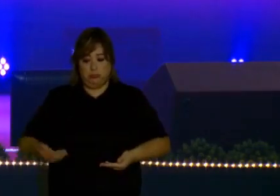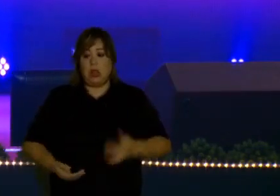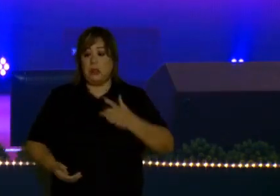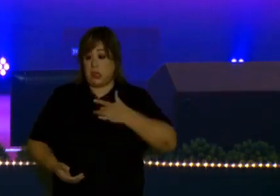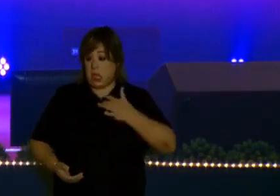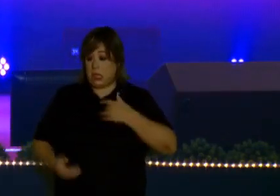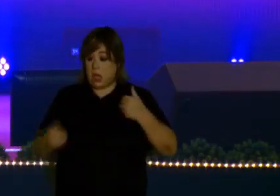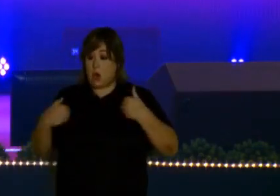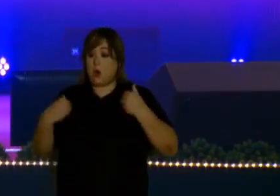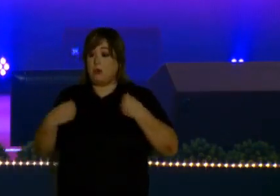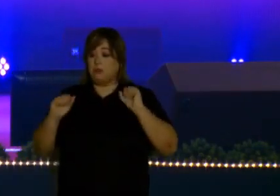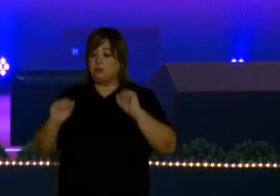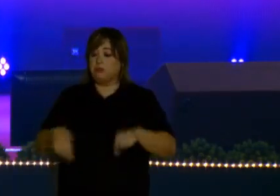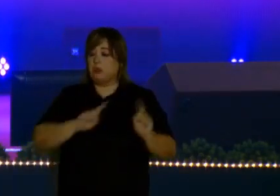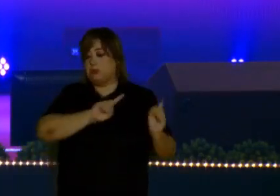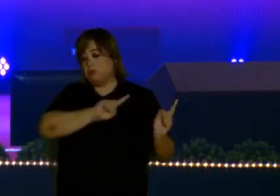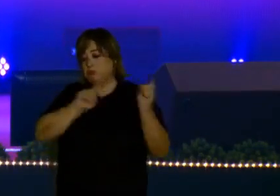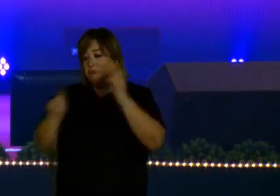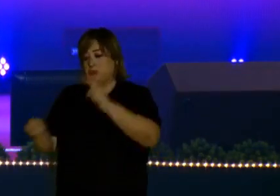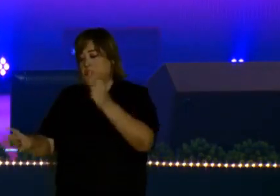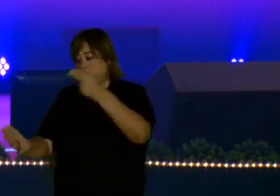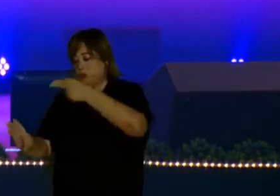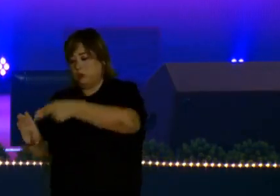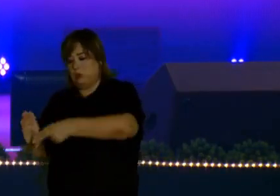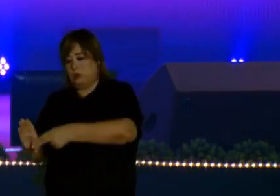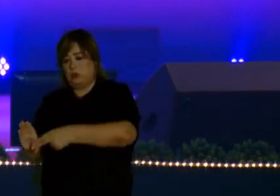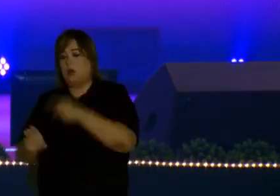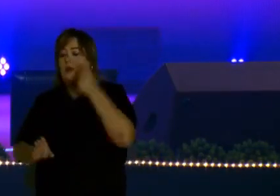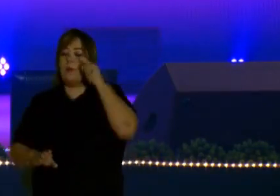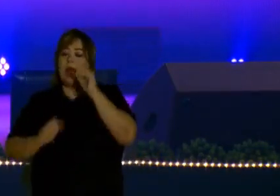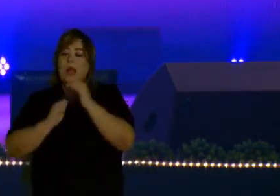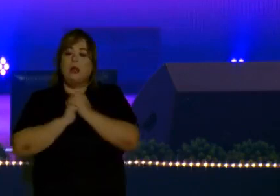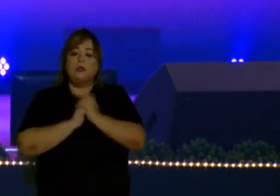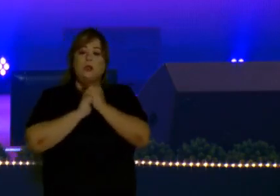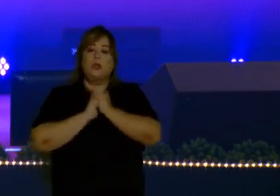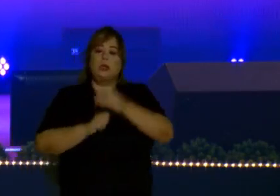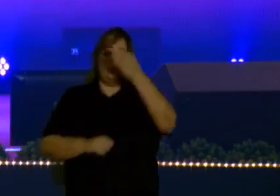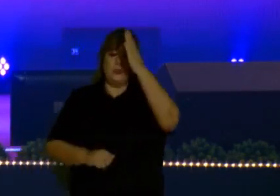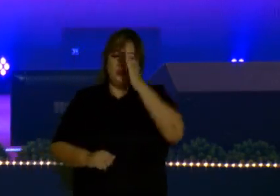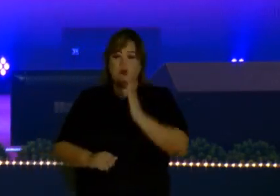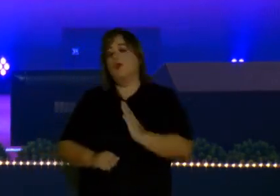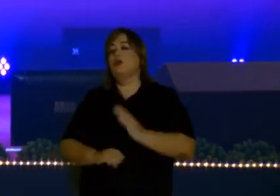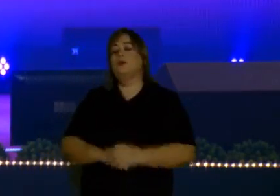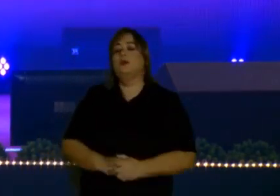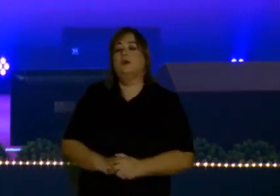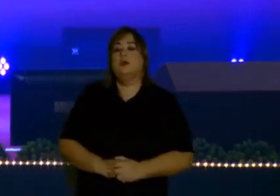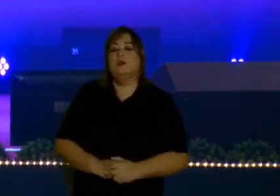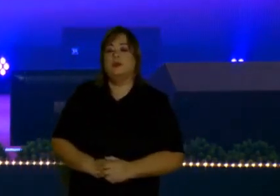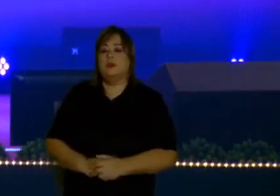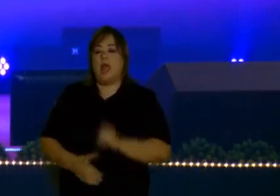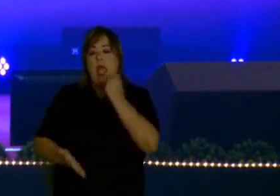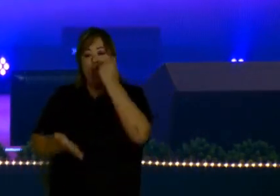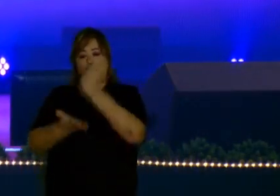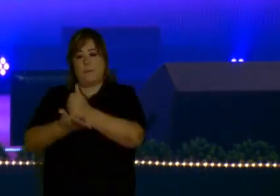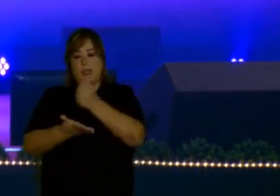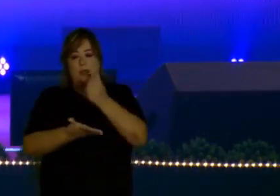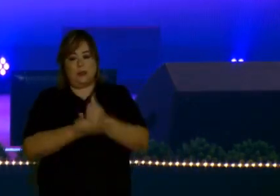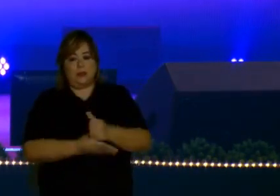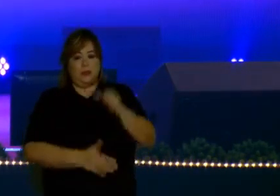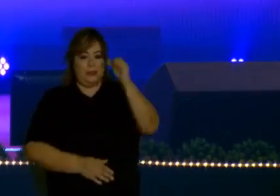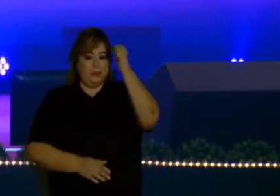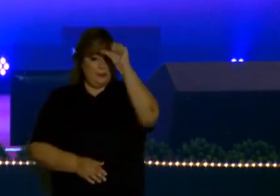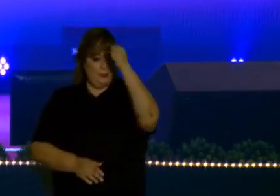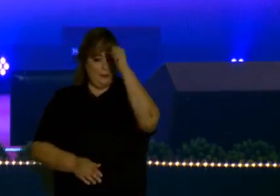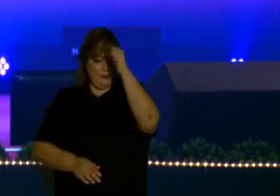está todo joven, venga, amén, y adore al Señor. Dios está haciendo cosas grandes en su casa, amén. Y los domingos, ¿qué le cuento?